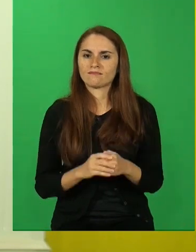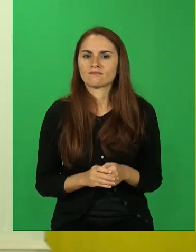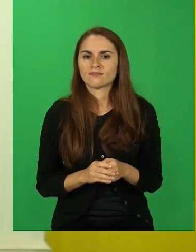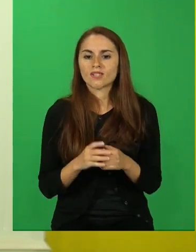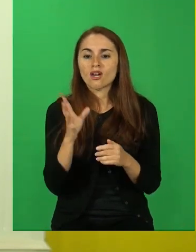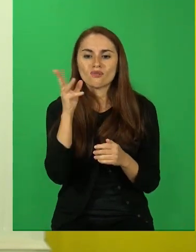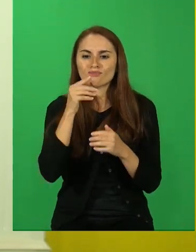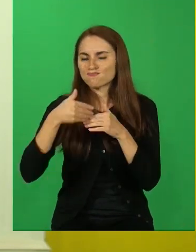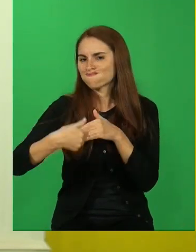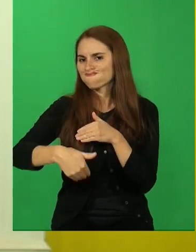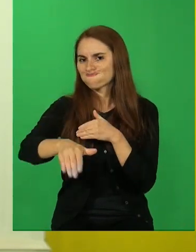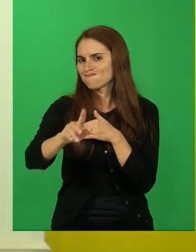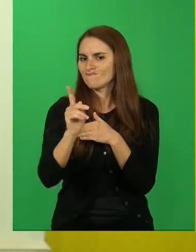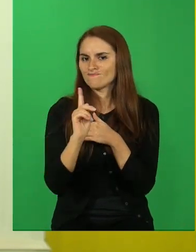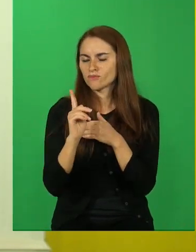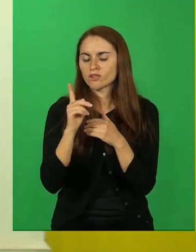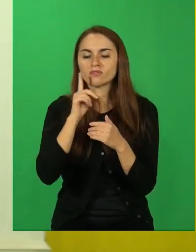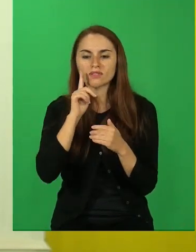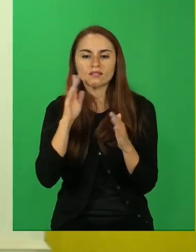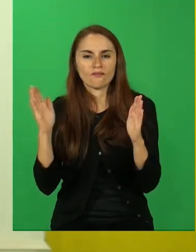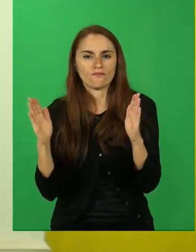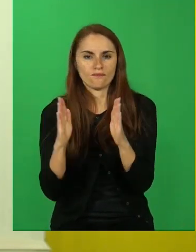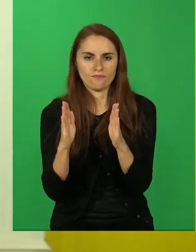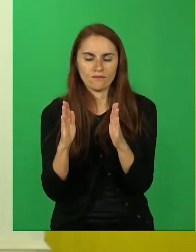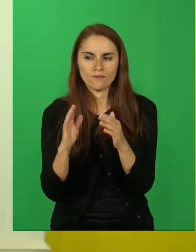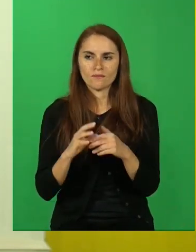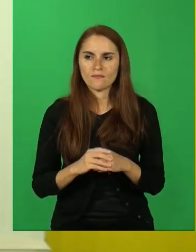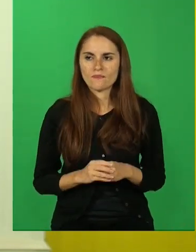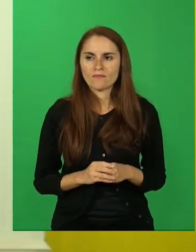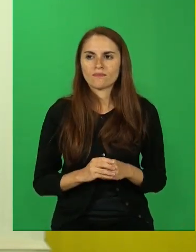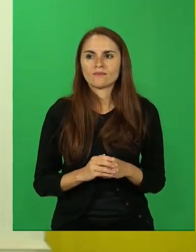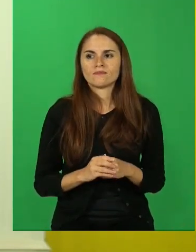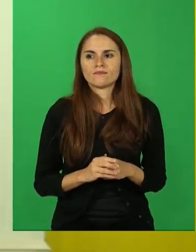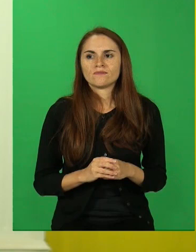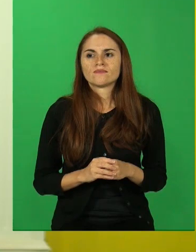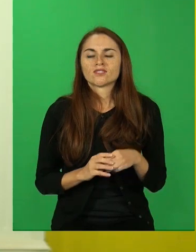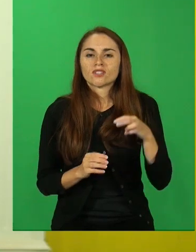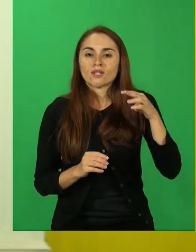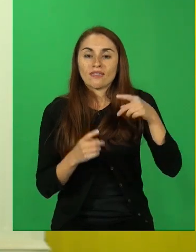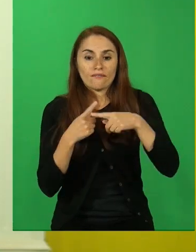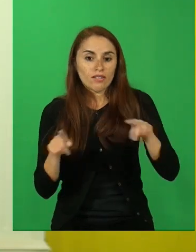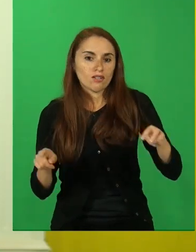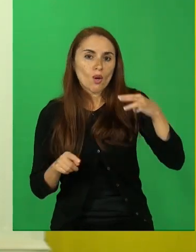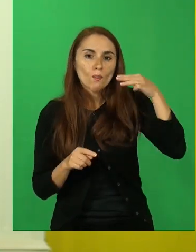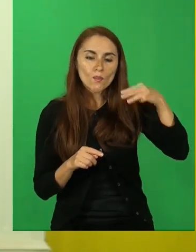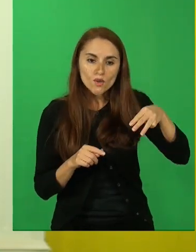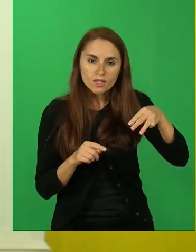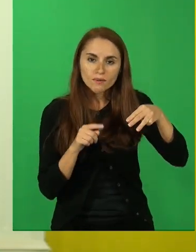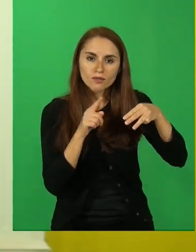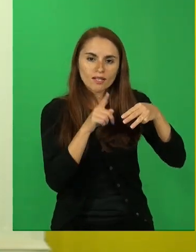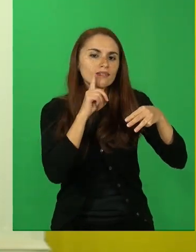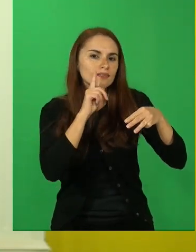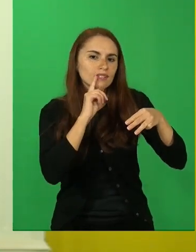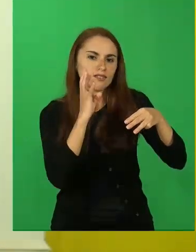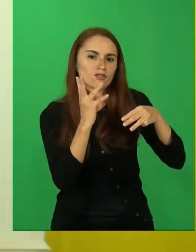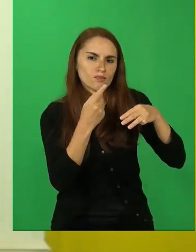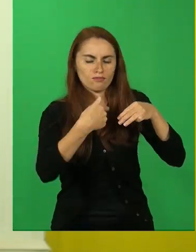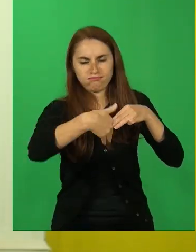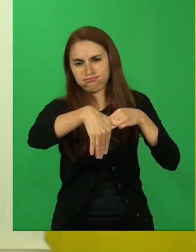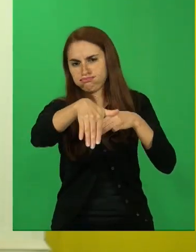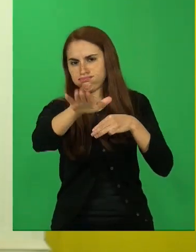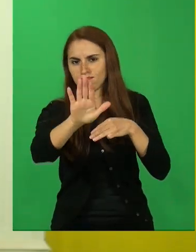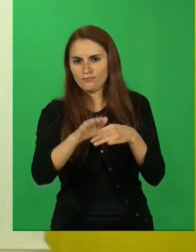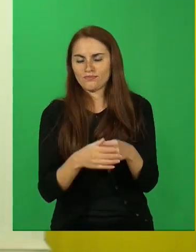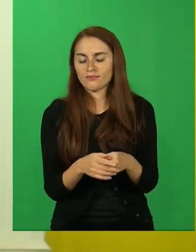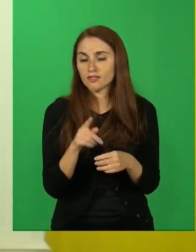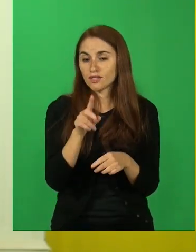tienen un fin. Los factores son finitos y los múltiplos son infinitos. Así que si tu profesor te